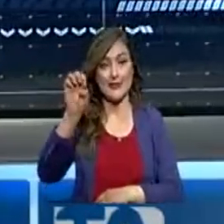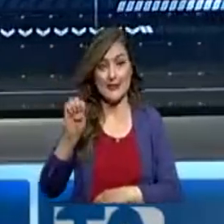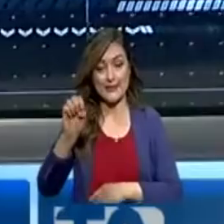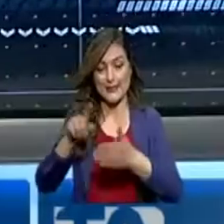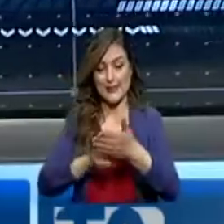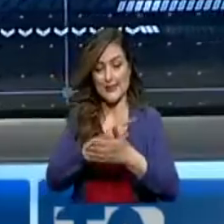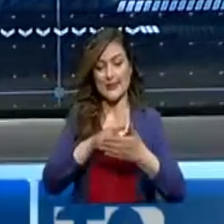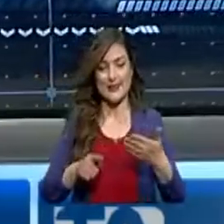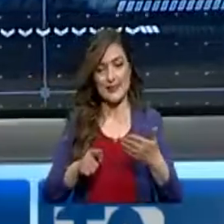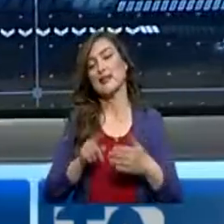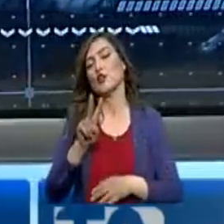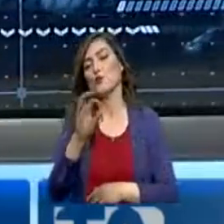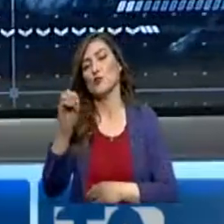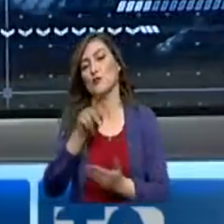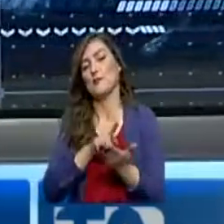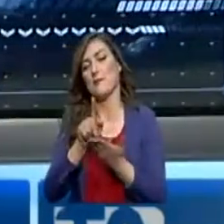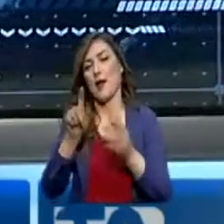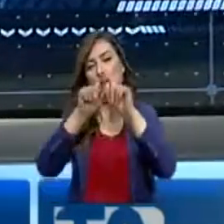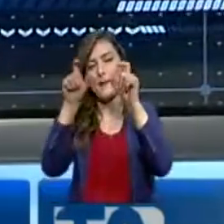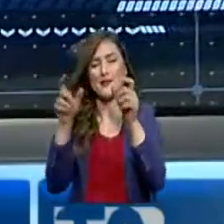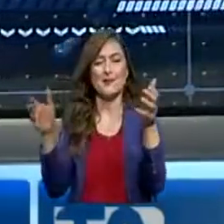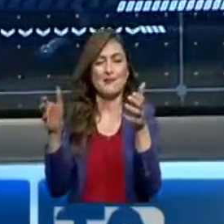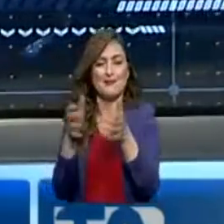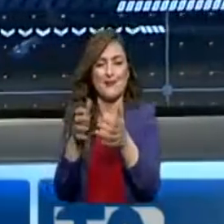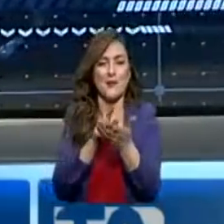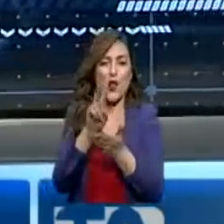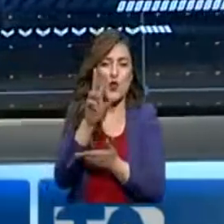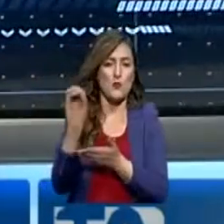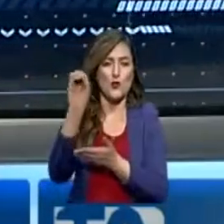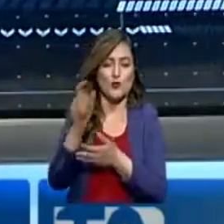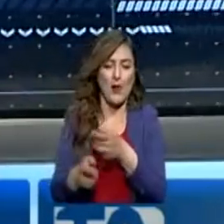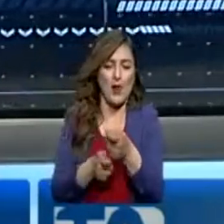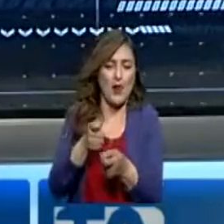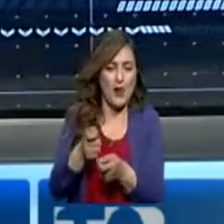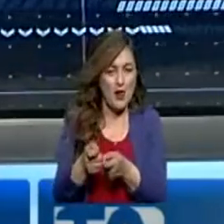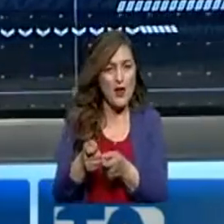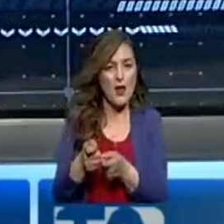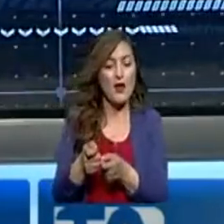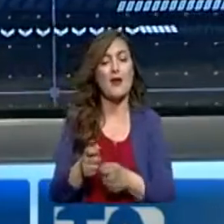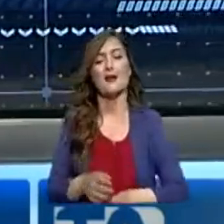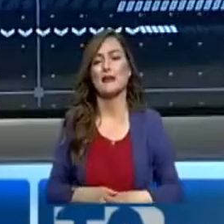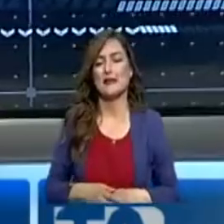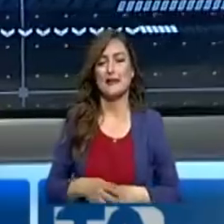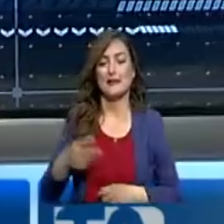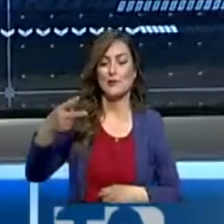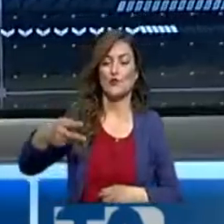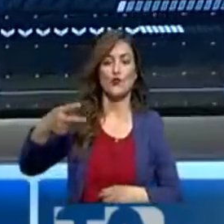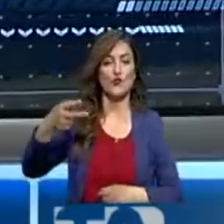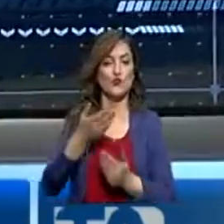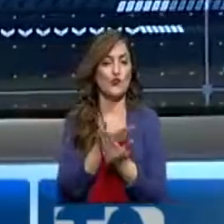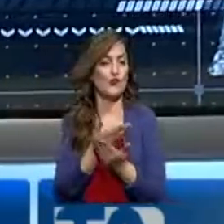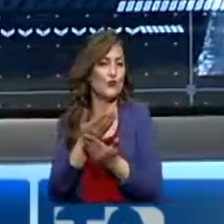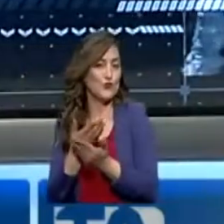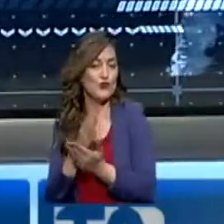de microempresarios que actualmente cobra el 2% de las ventas de microemprendedores son algunas de las